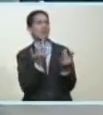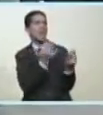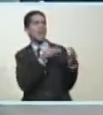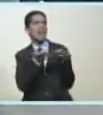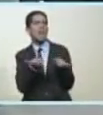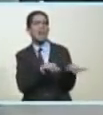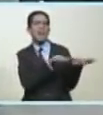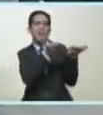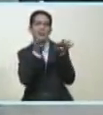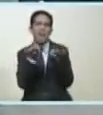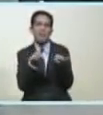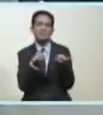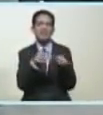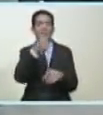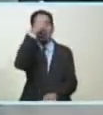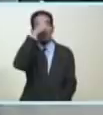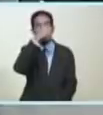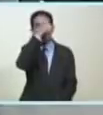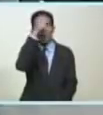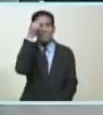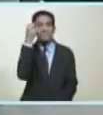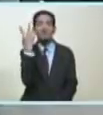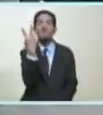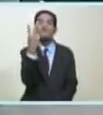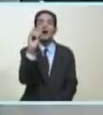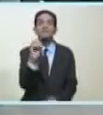el domingo 20 de mayo, un drama.